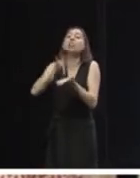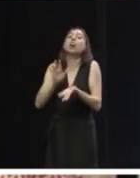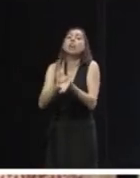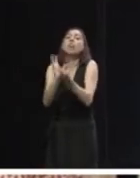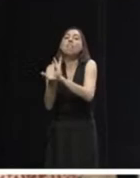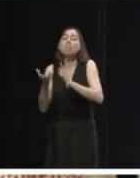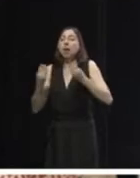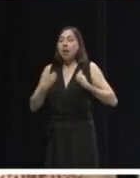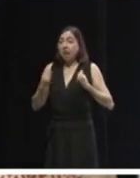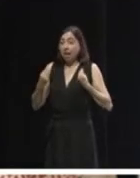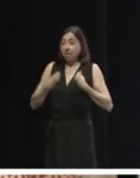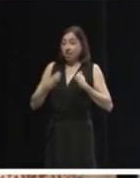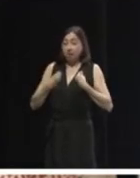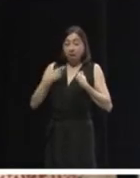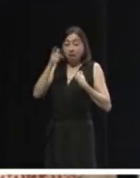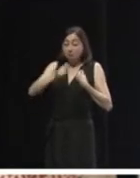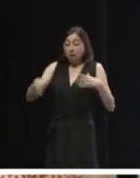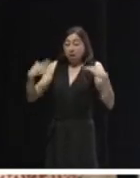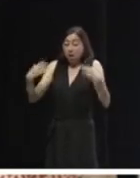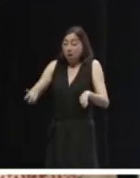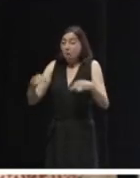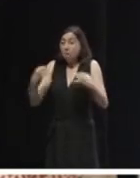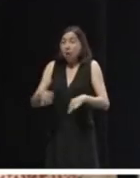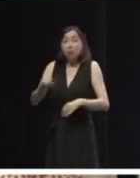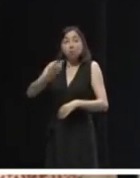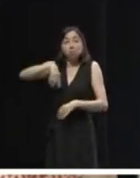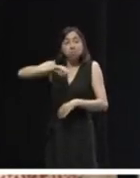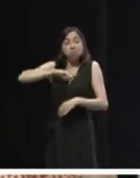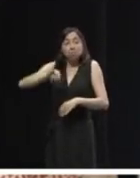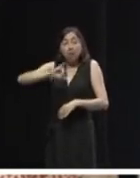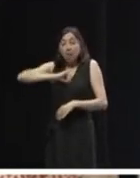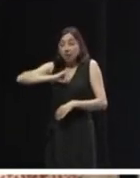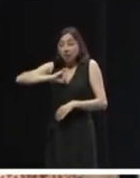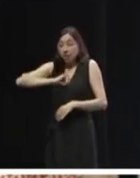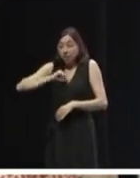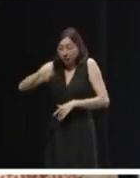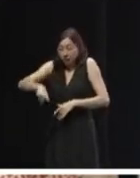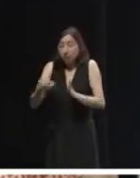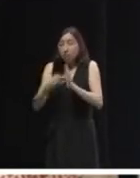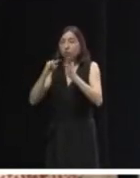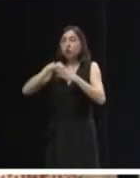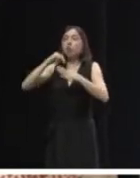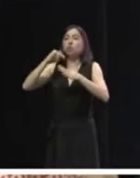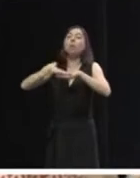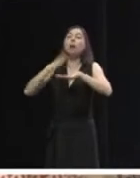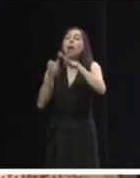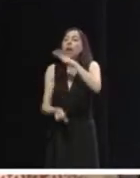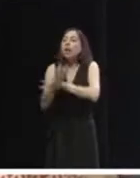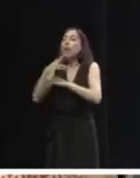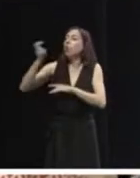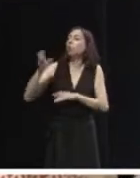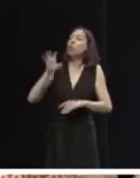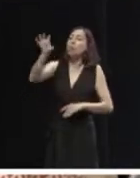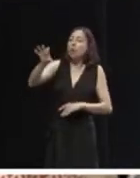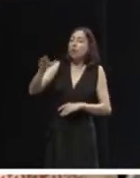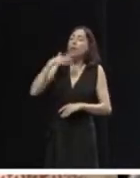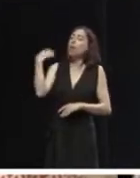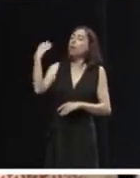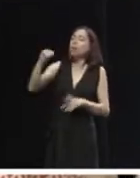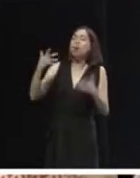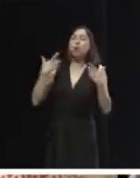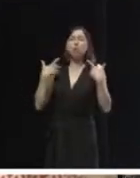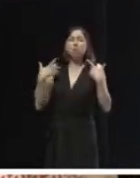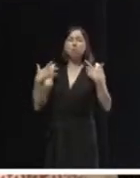de la gente común, de todos los que se identifican con este proyecto para construir otro país. La de los jóvenes que están sufriendo a